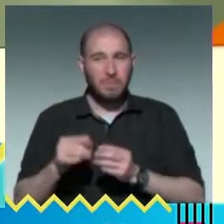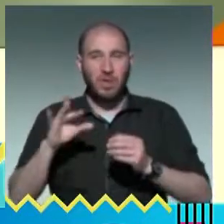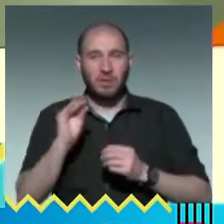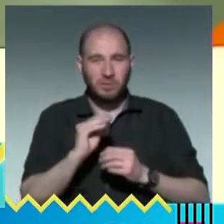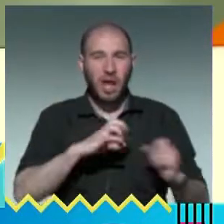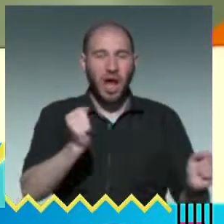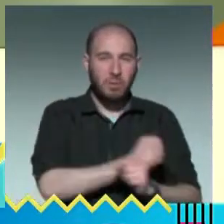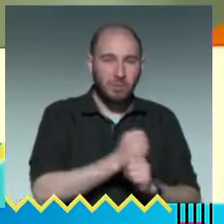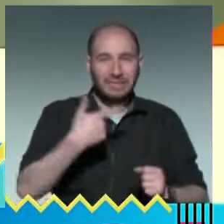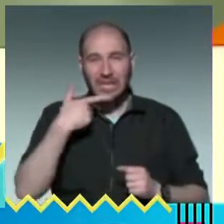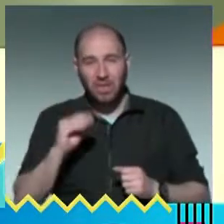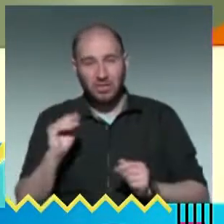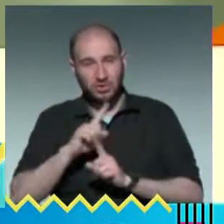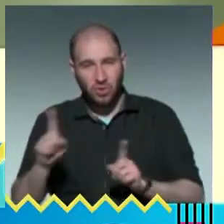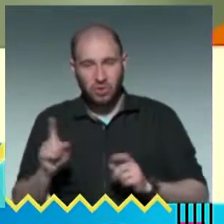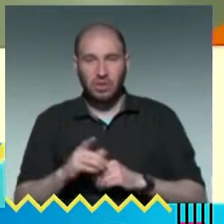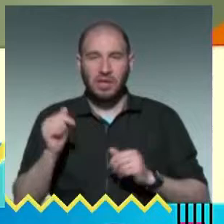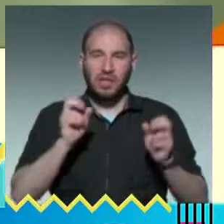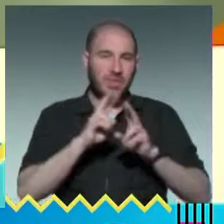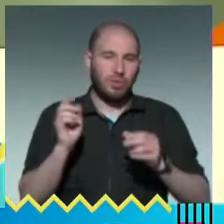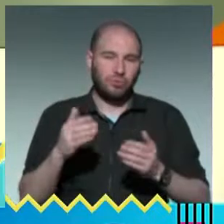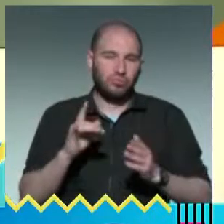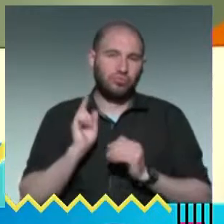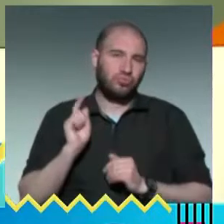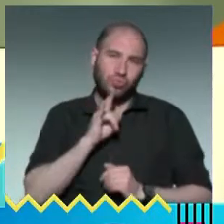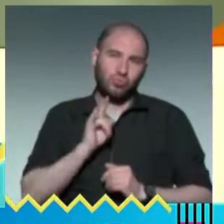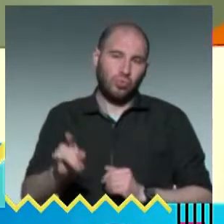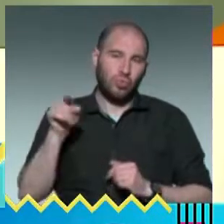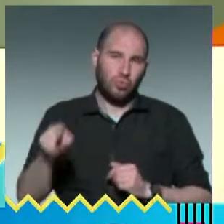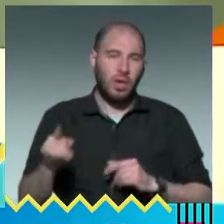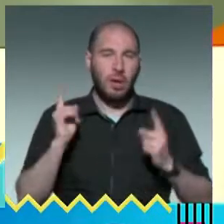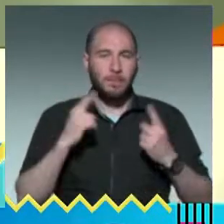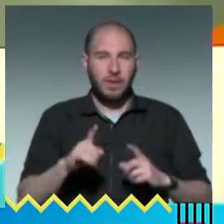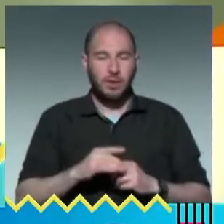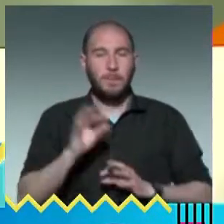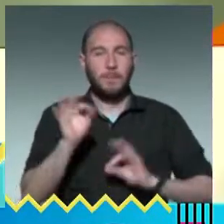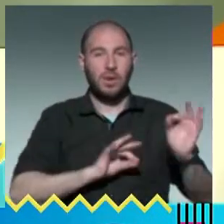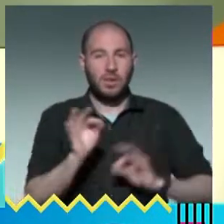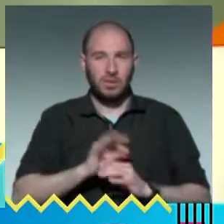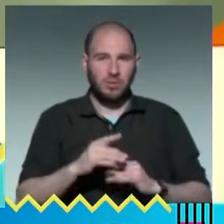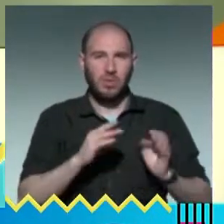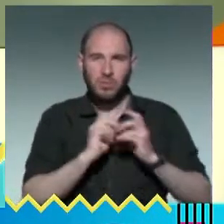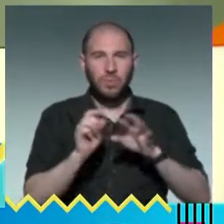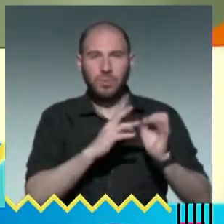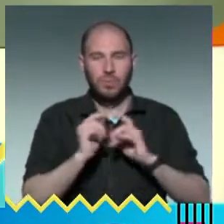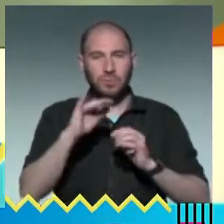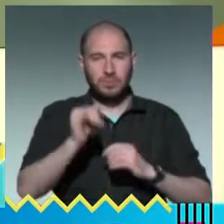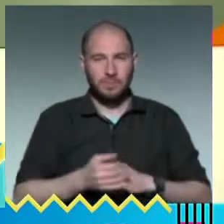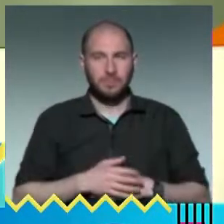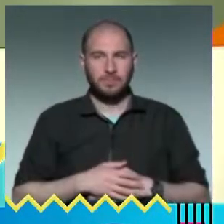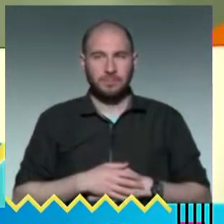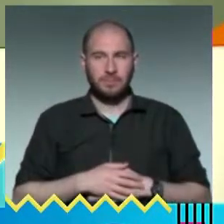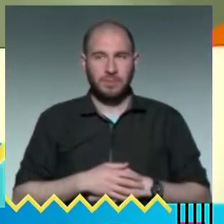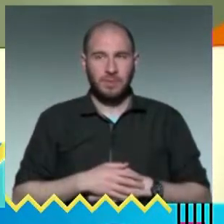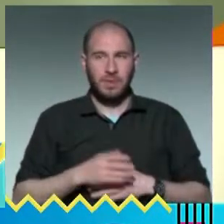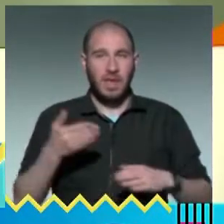diputados aprobaron y en senadores no. Fue una cuestión muy interna de ellos, pero en general fue un proyecto que fue muy debatido, que incluso